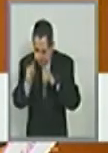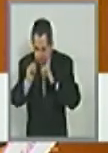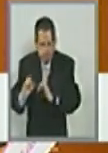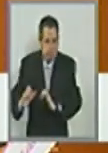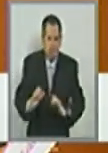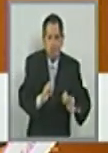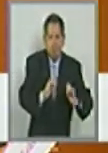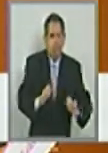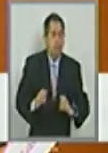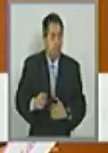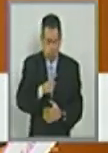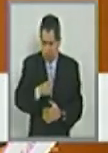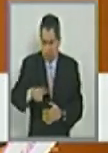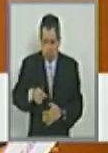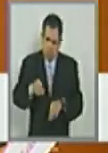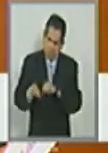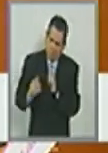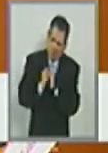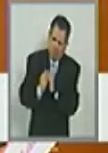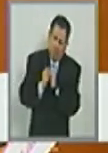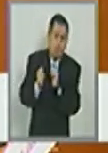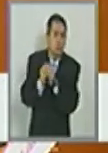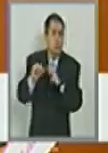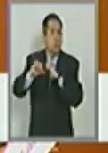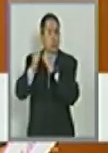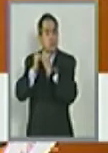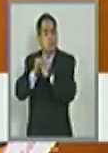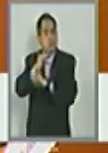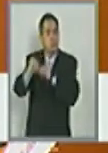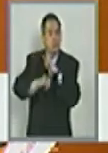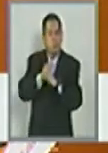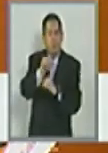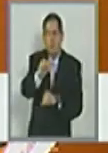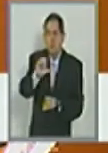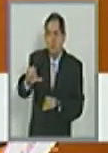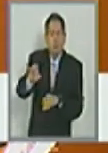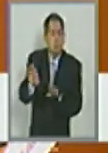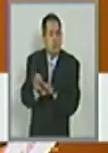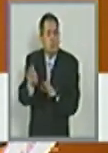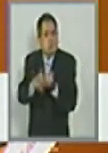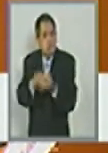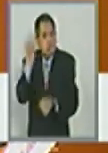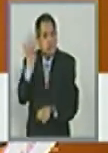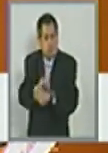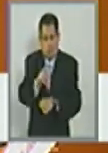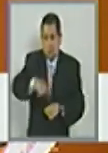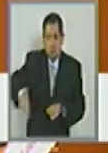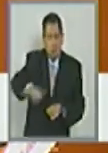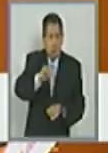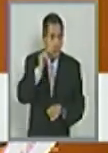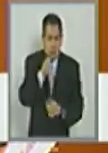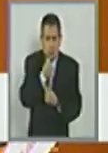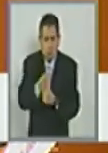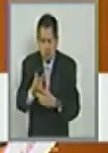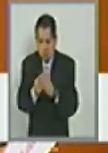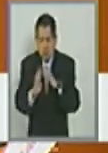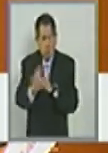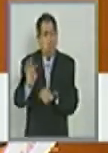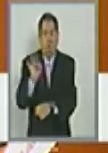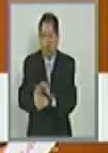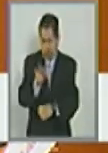albergues. Trabajar de la mano con las organizaciones de la sociedad civil para la defensa de todos los casos de los